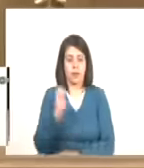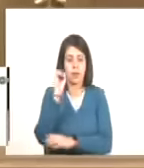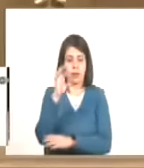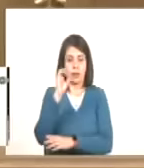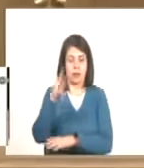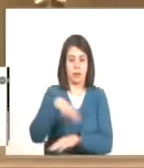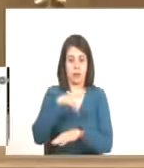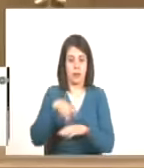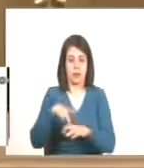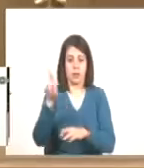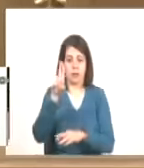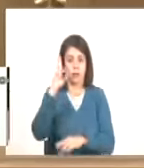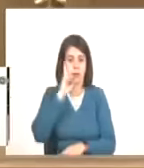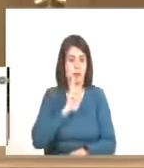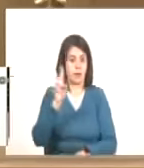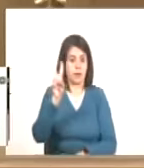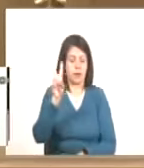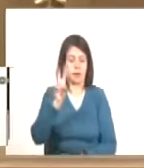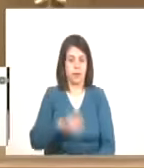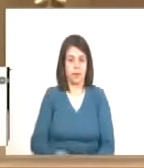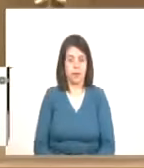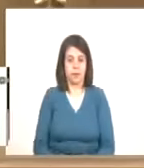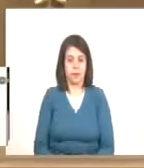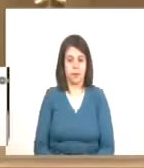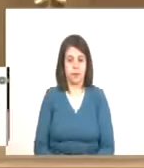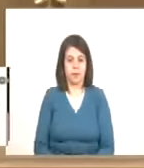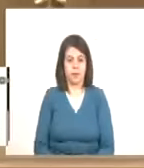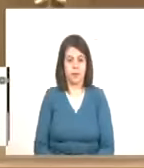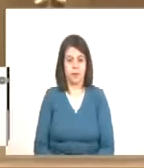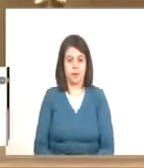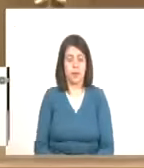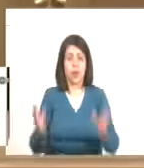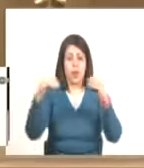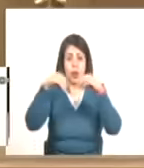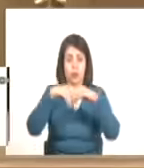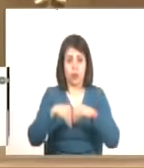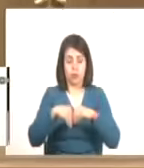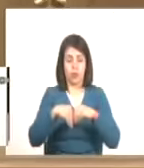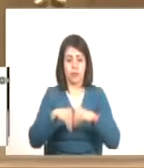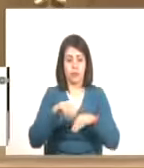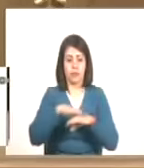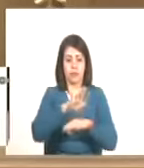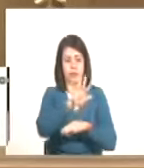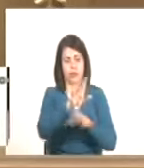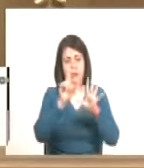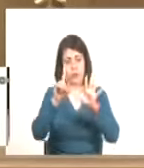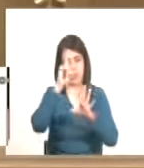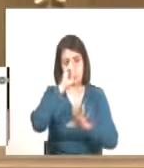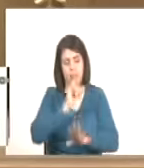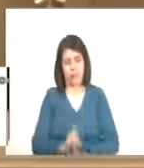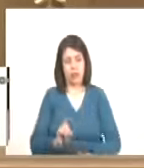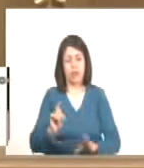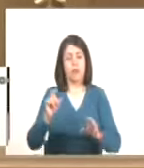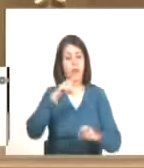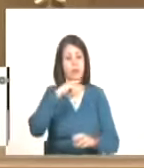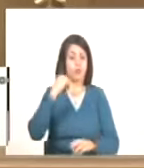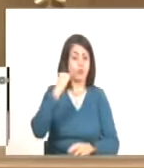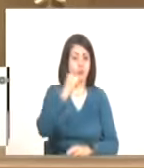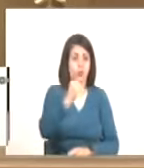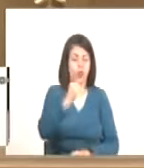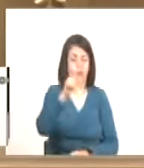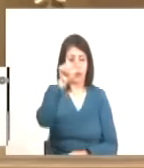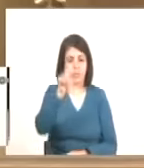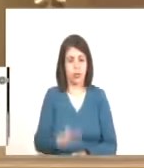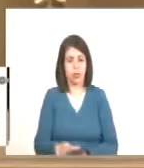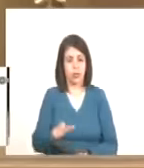Asamblea Nacional de la República Bolivariana de Venezuela. Acuerdo en ocasión al 56 aniversario del asesinato del guerrillero